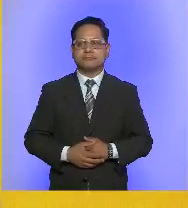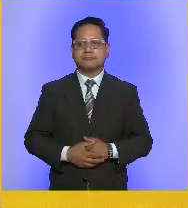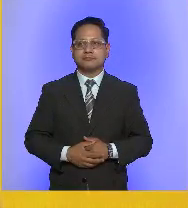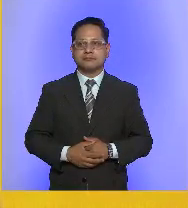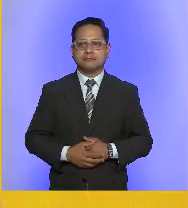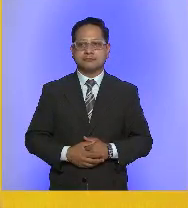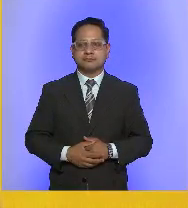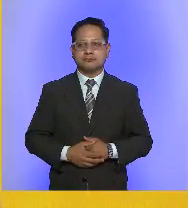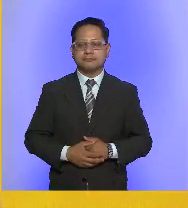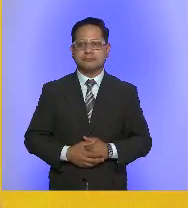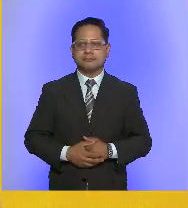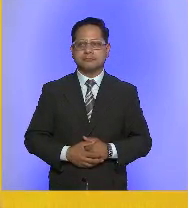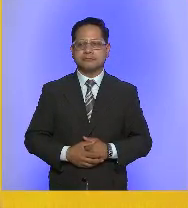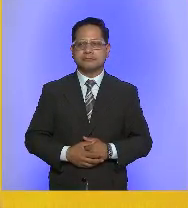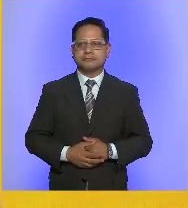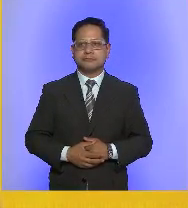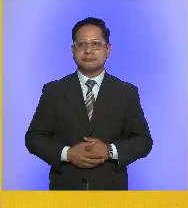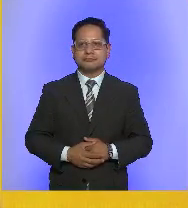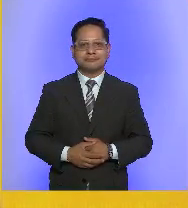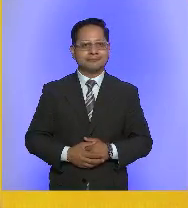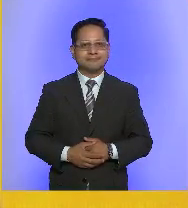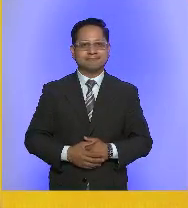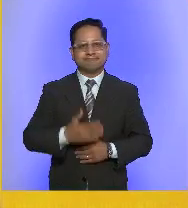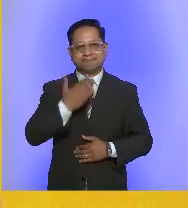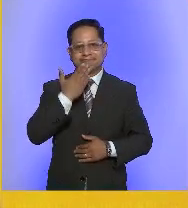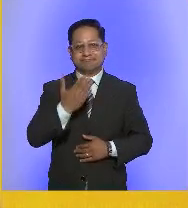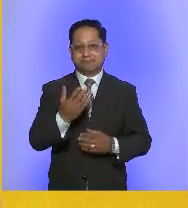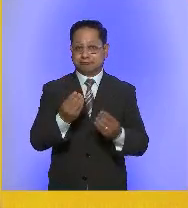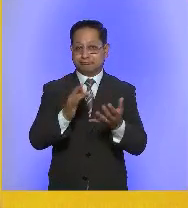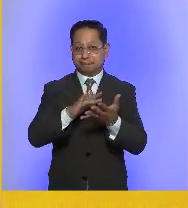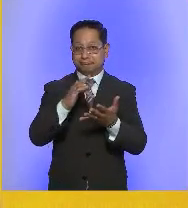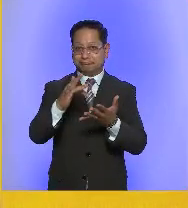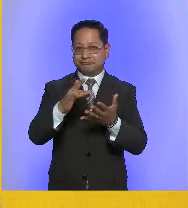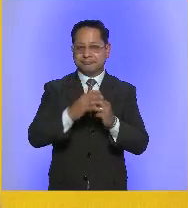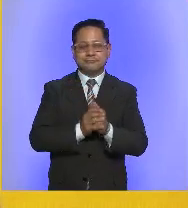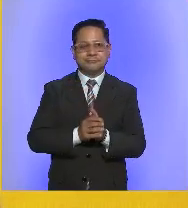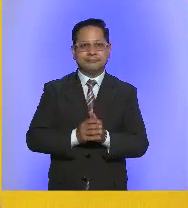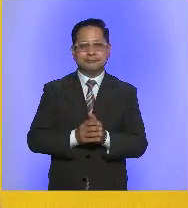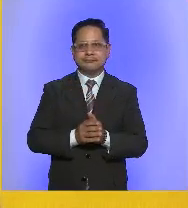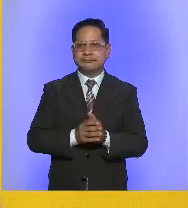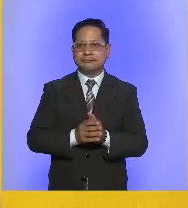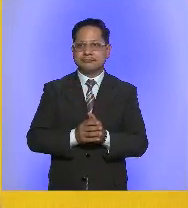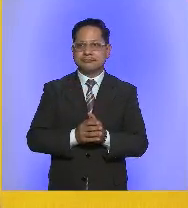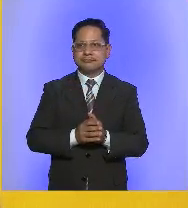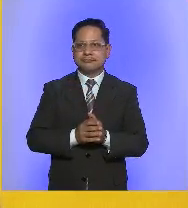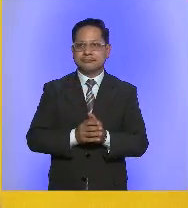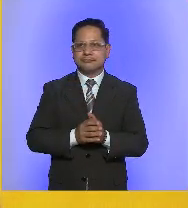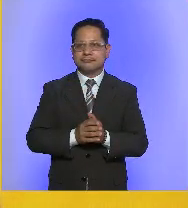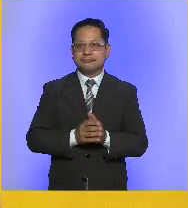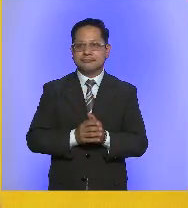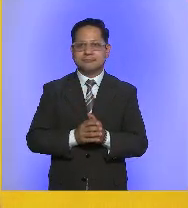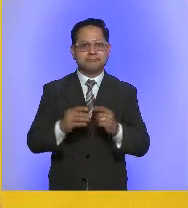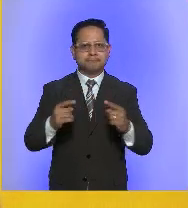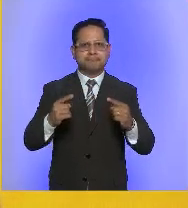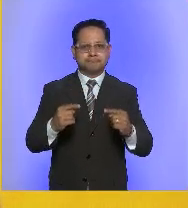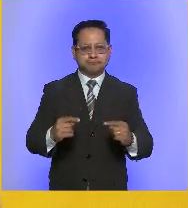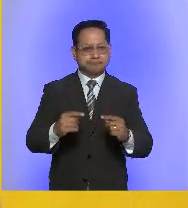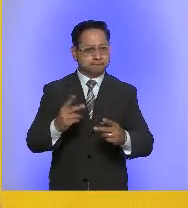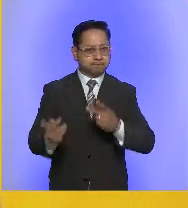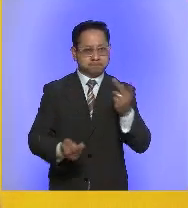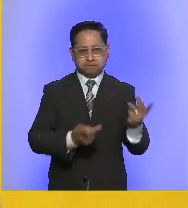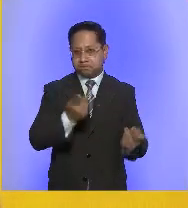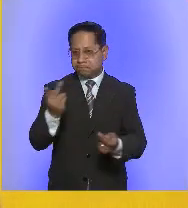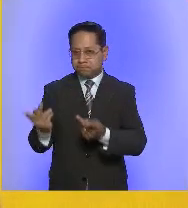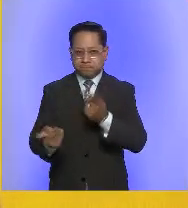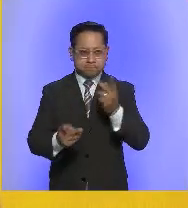Bien, muchas gracias. Pasamos a un periodo para preguntas y respuestas, por si alguien tiene alguna